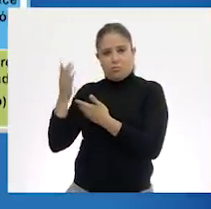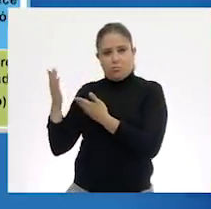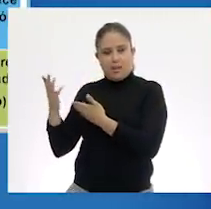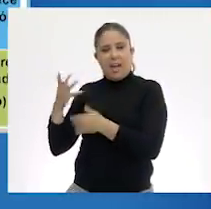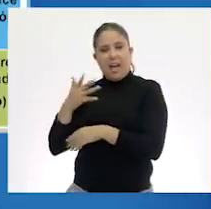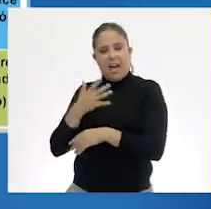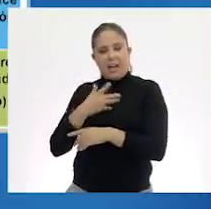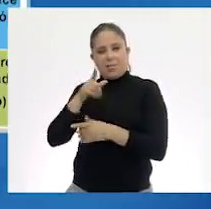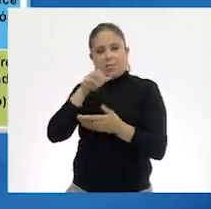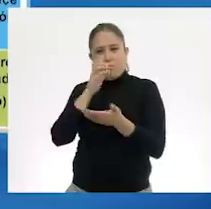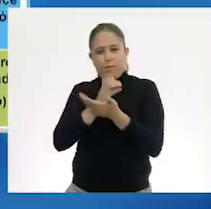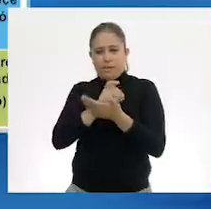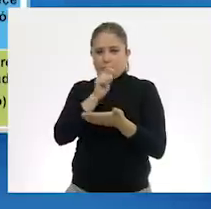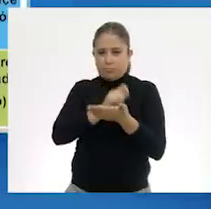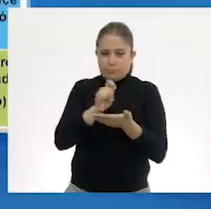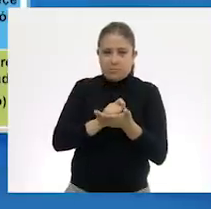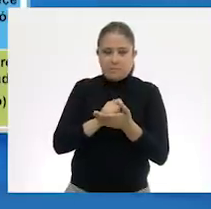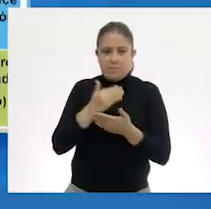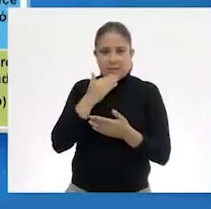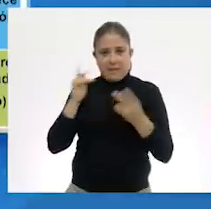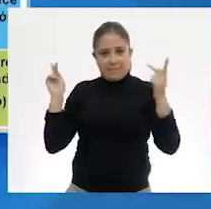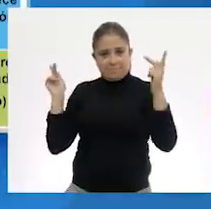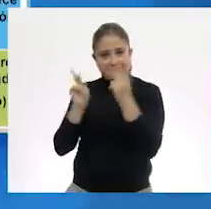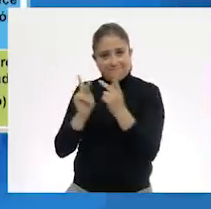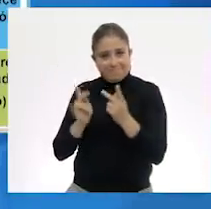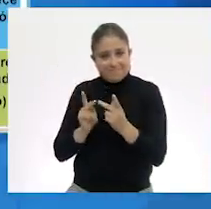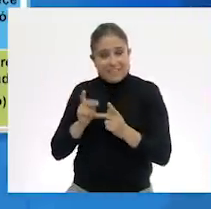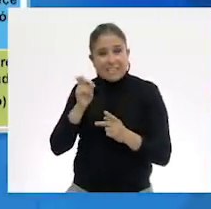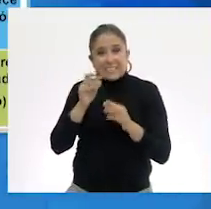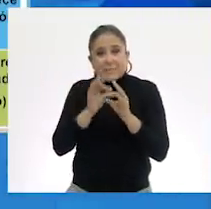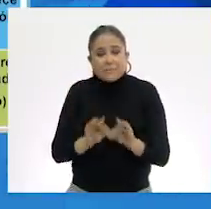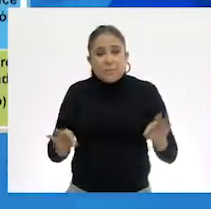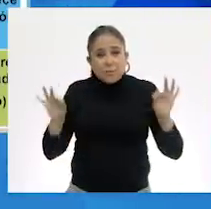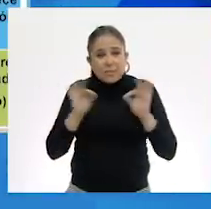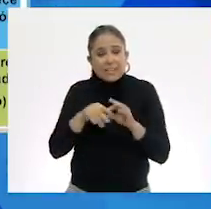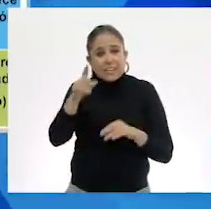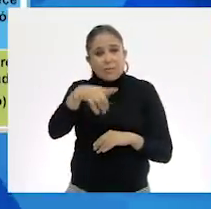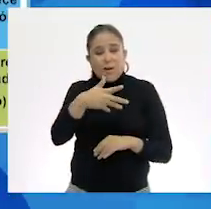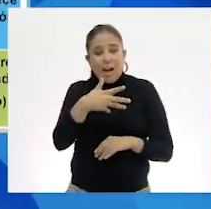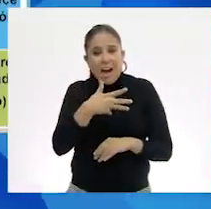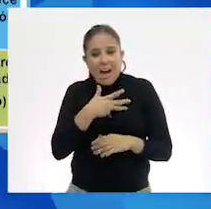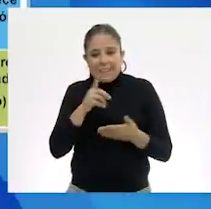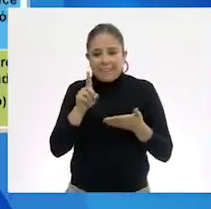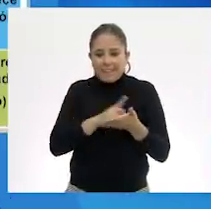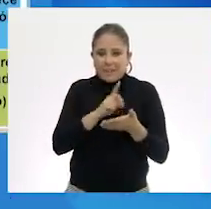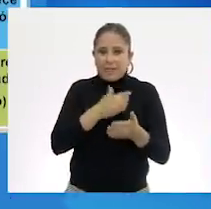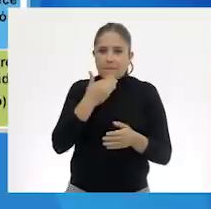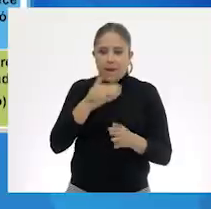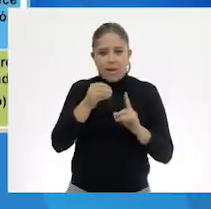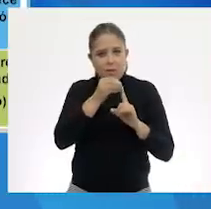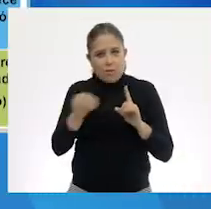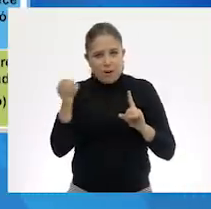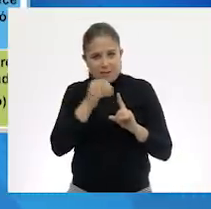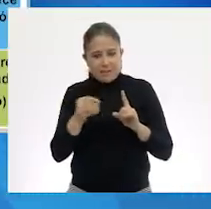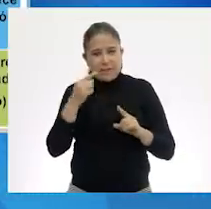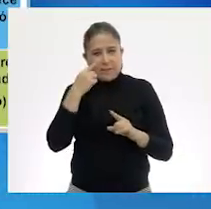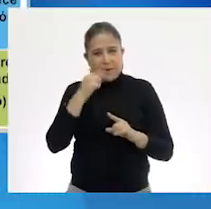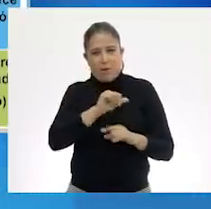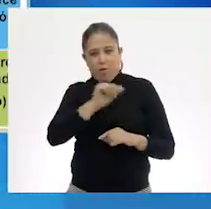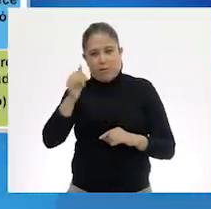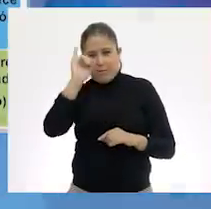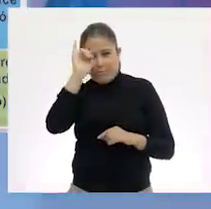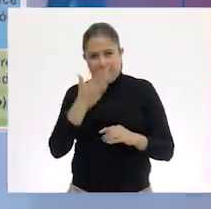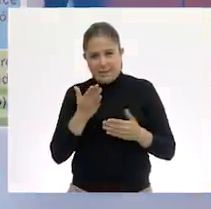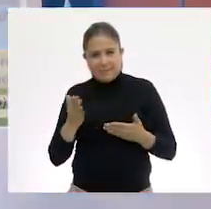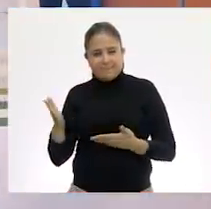tener en nuestro cuaderno, pero muy bien. ¿Ya vieron lo importante que es tener un directorio muy bien organizado? Fíjense, vamos a mostrarles otra